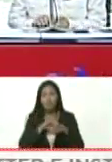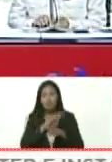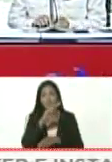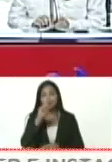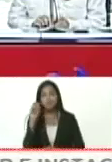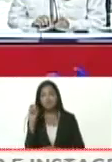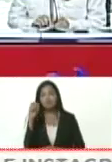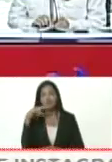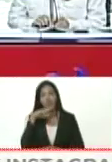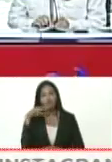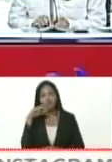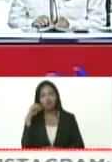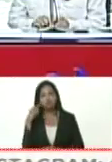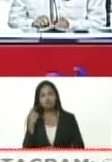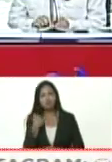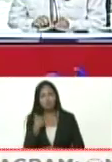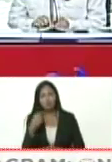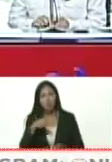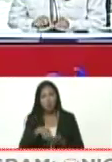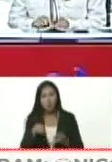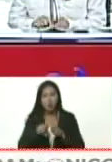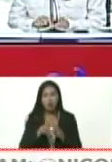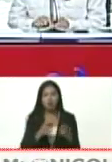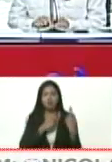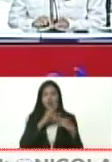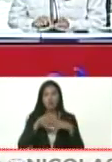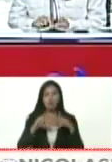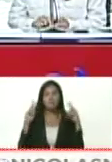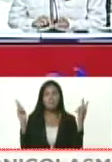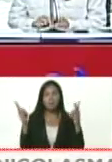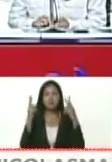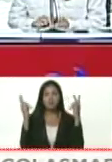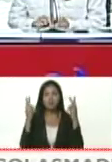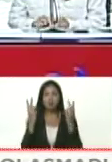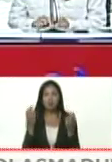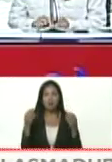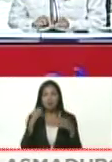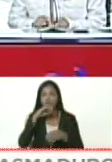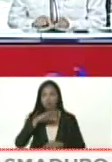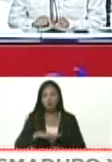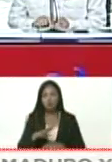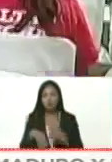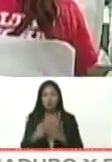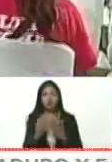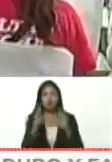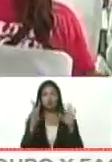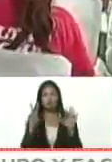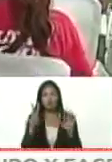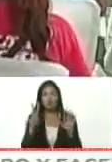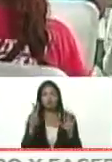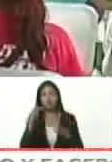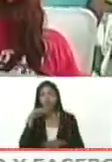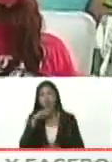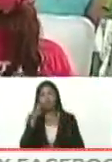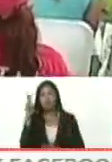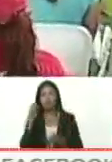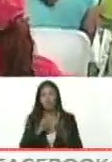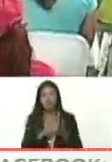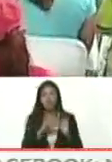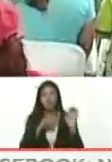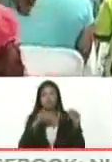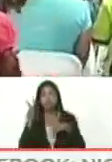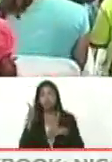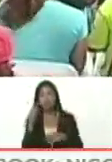octubre, habíamos tenido la victoria histórica del 7 de octubre del 2012.